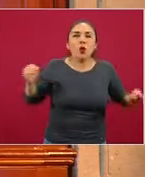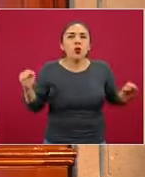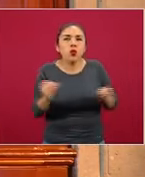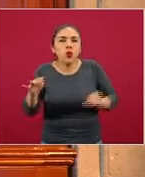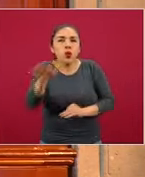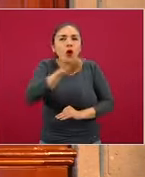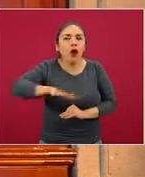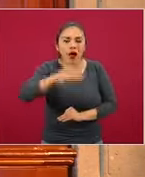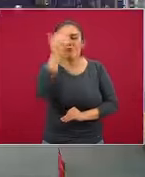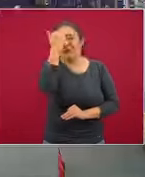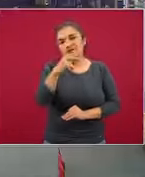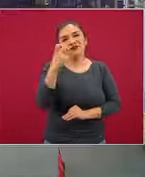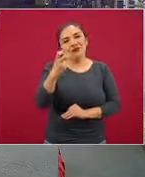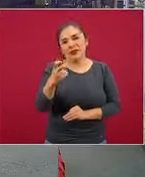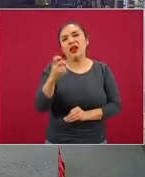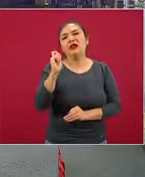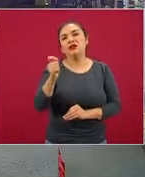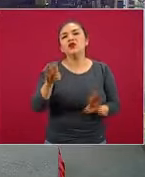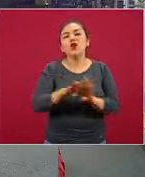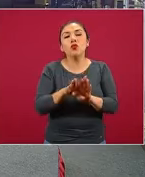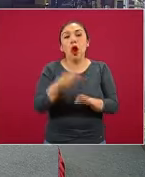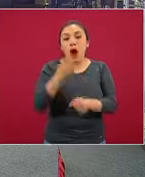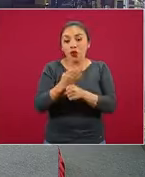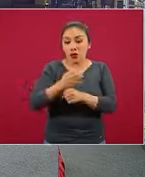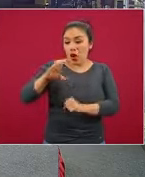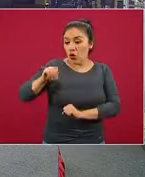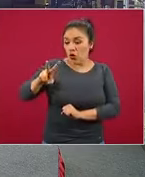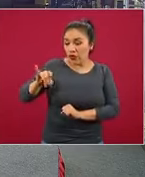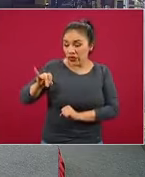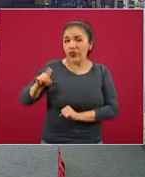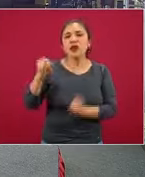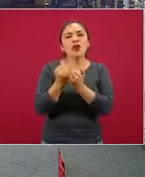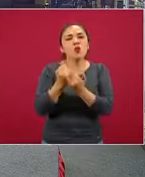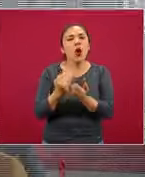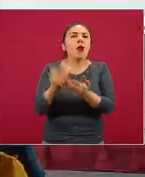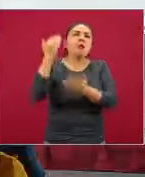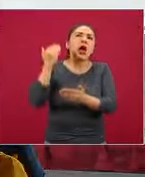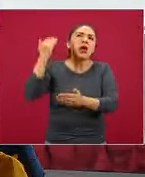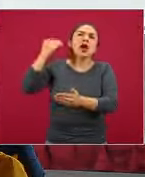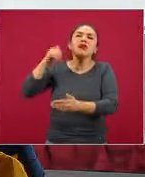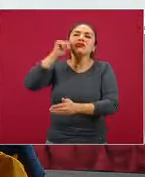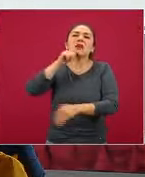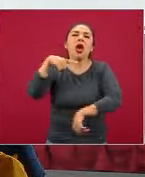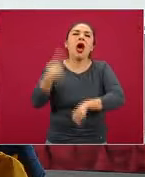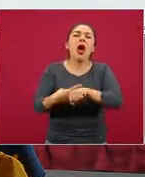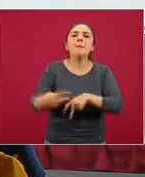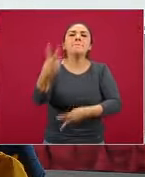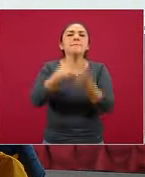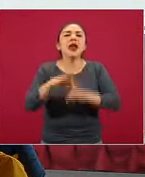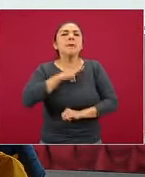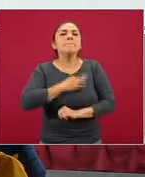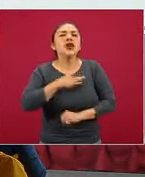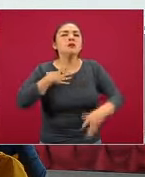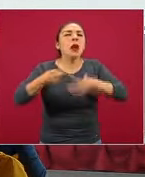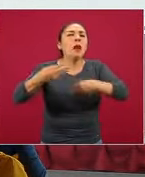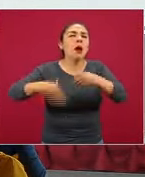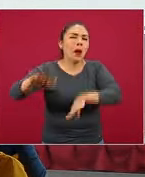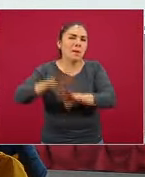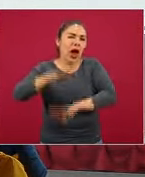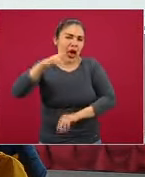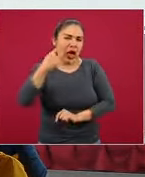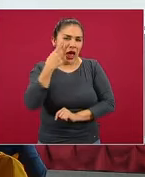ambientales, sabemos que no solo ahora con COVID, sino siempre han favorecido la transmisión de virus respiratorios.